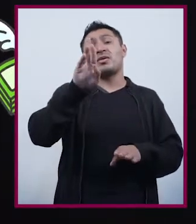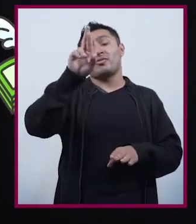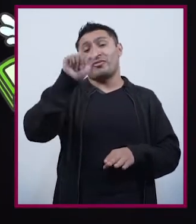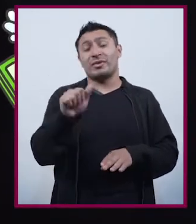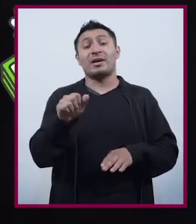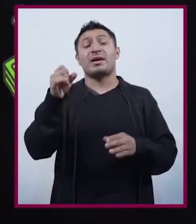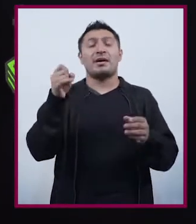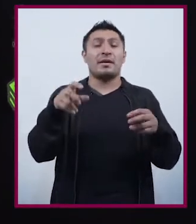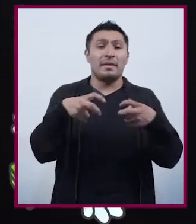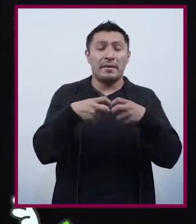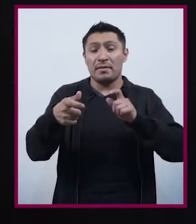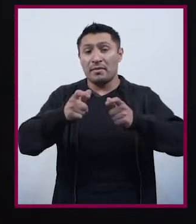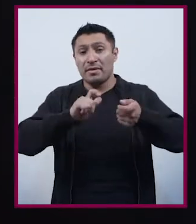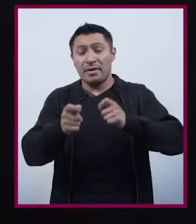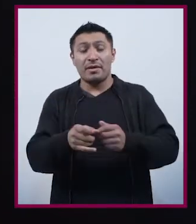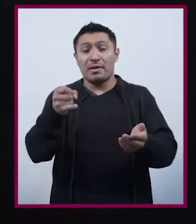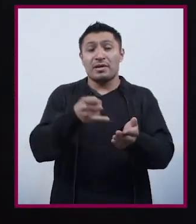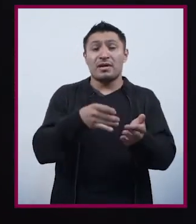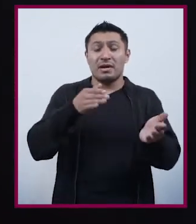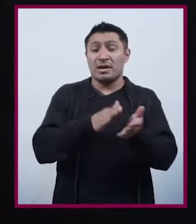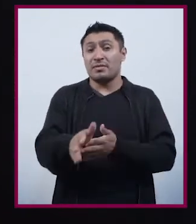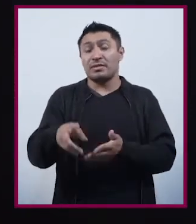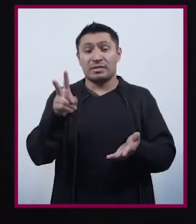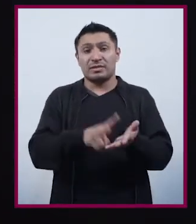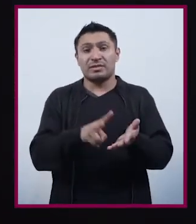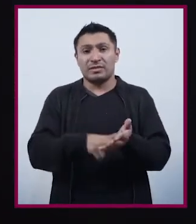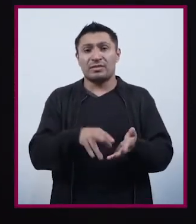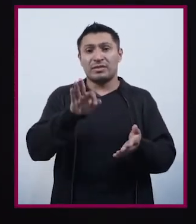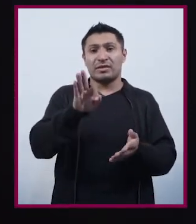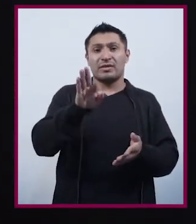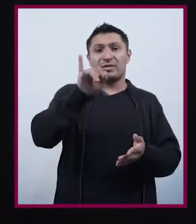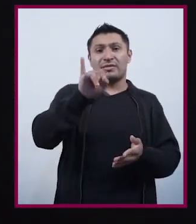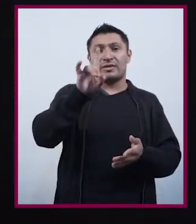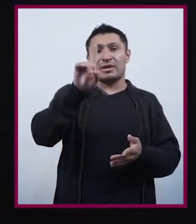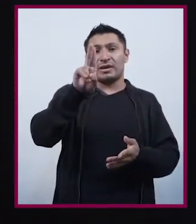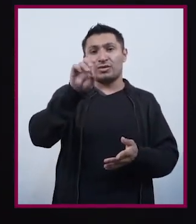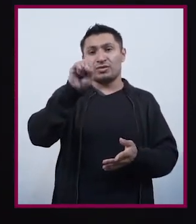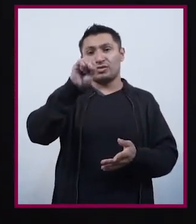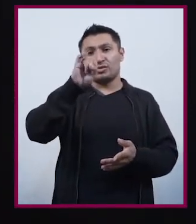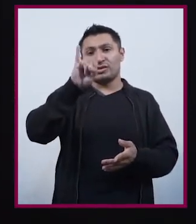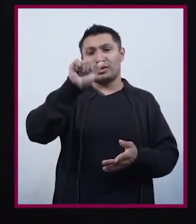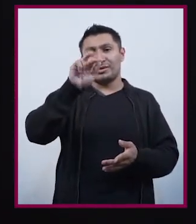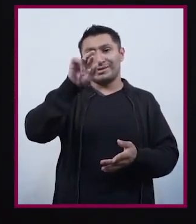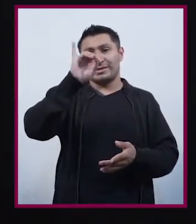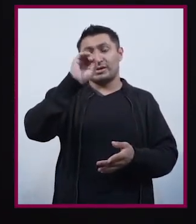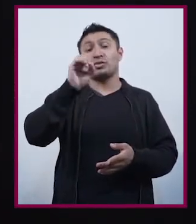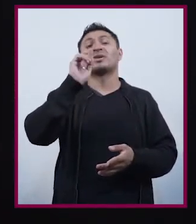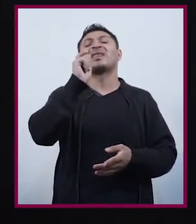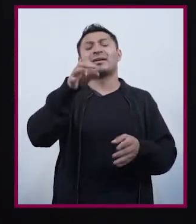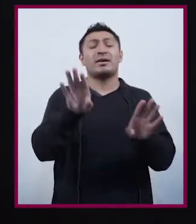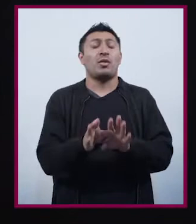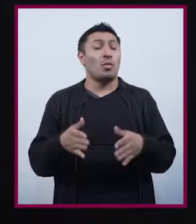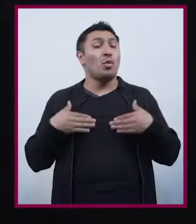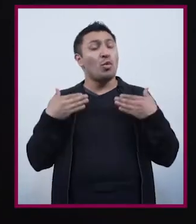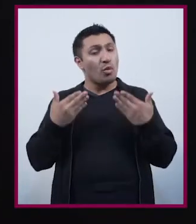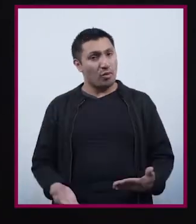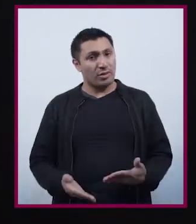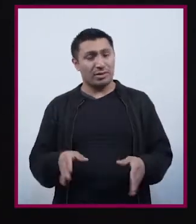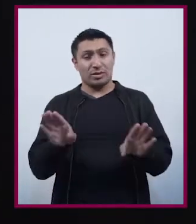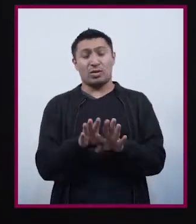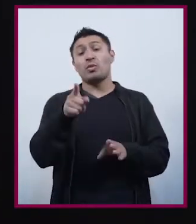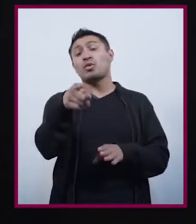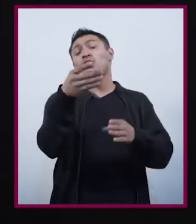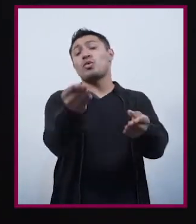muy parecida, impresos y con valor fiduciario. ¿Fiduciario? Esto significa basado en la confianza. Algo